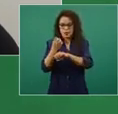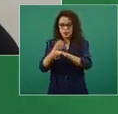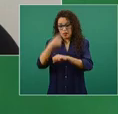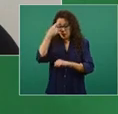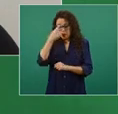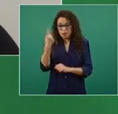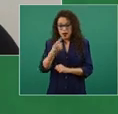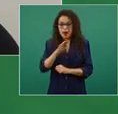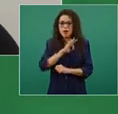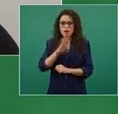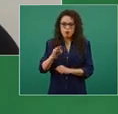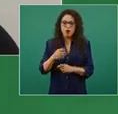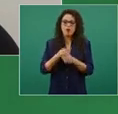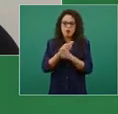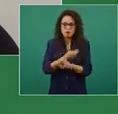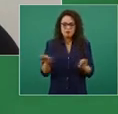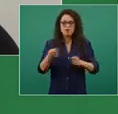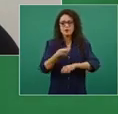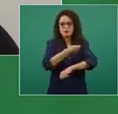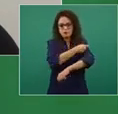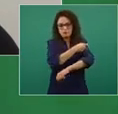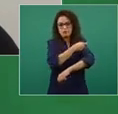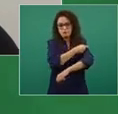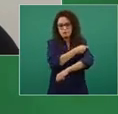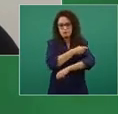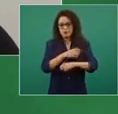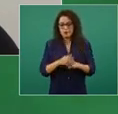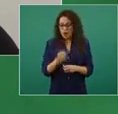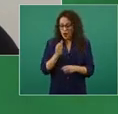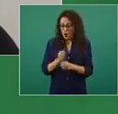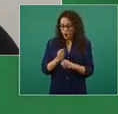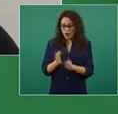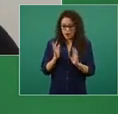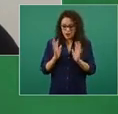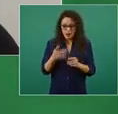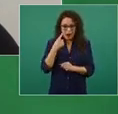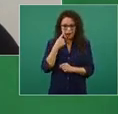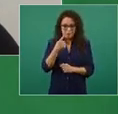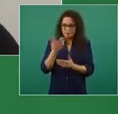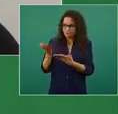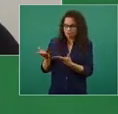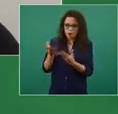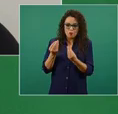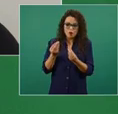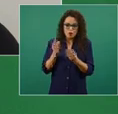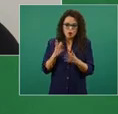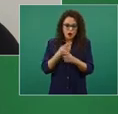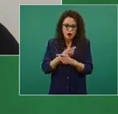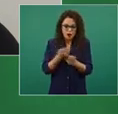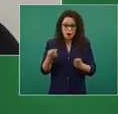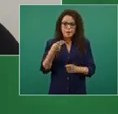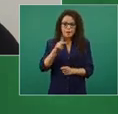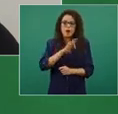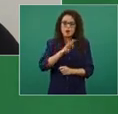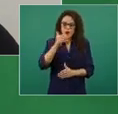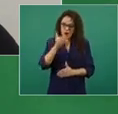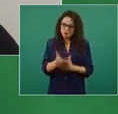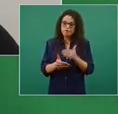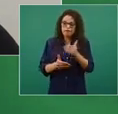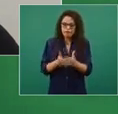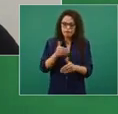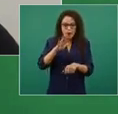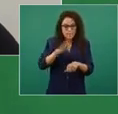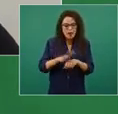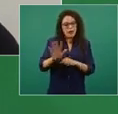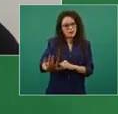vacunación pues pudiera ser no solamente una realidad como lo está siendo hasta el momento, sino que pueda avanzar lo más